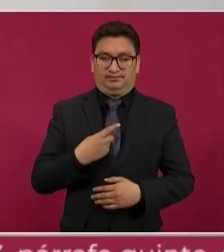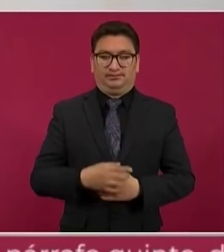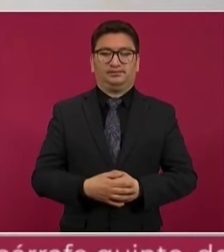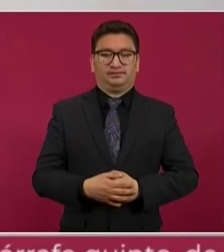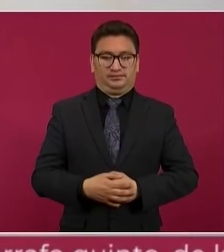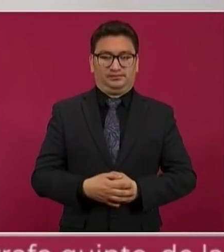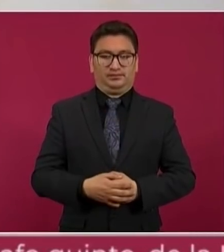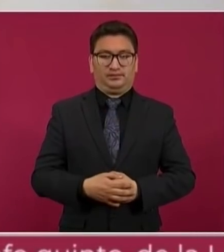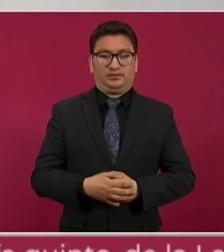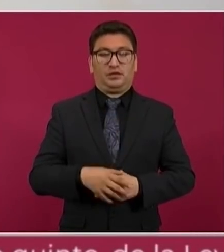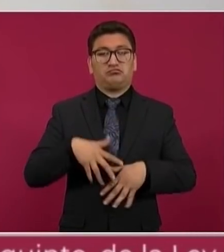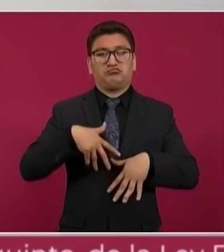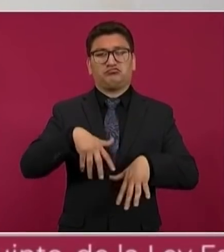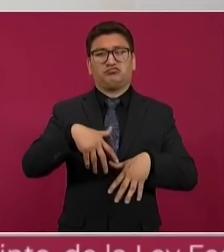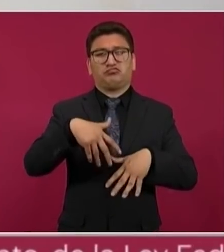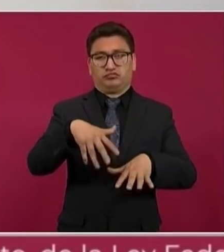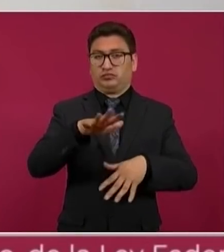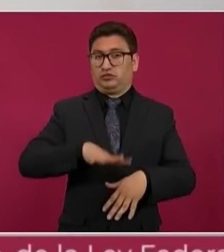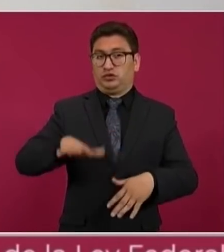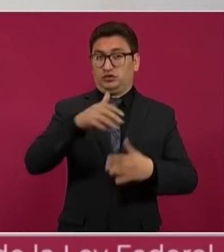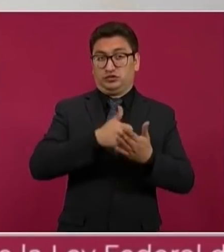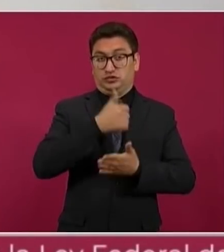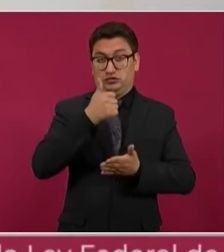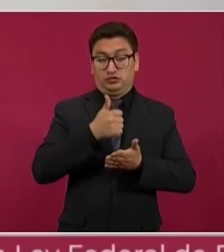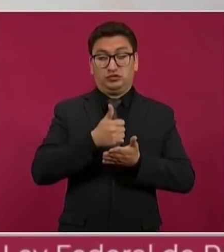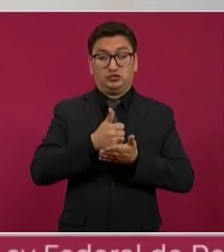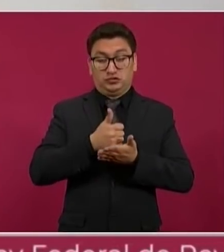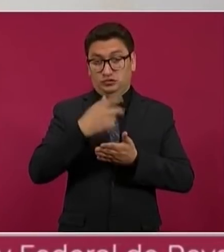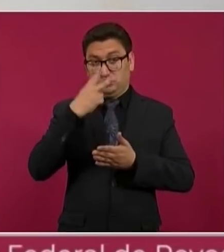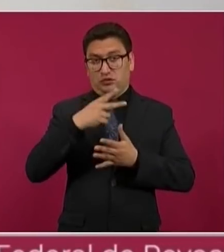Fue una marcha, en el caso de la ciudad, numerosa,